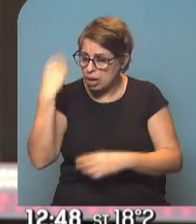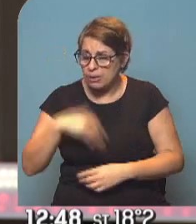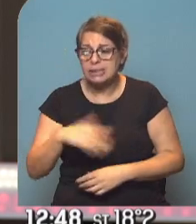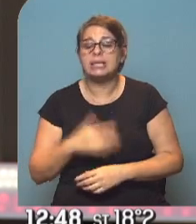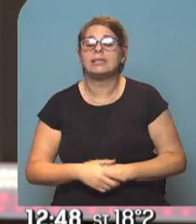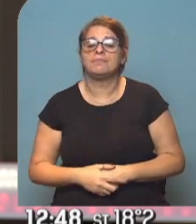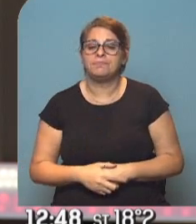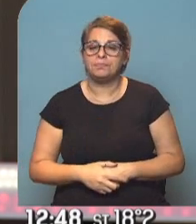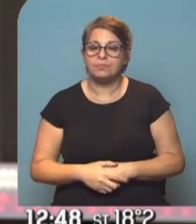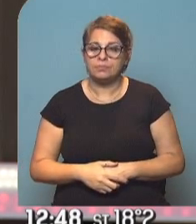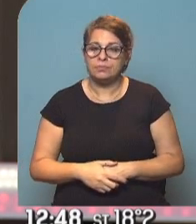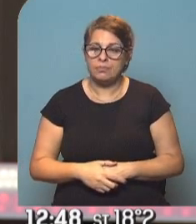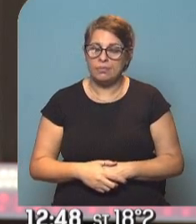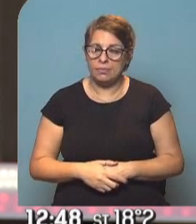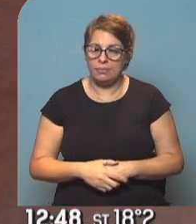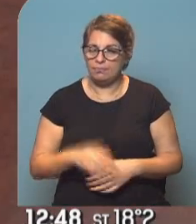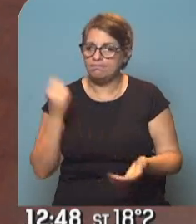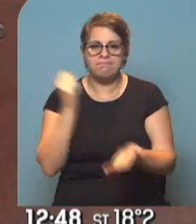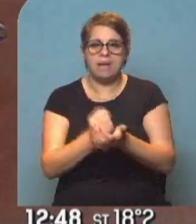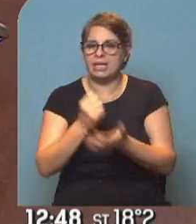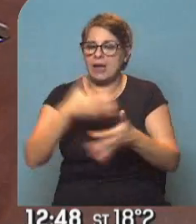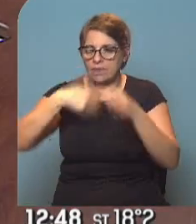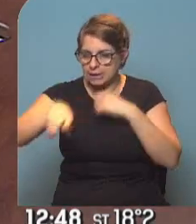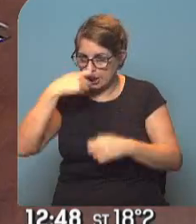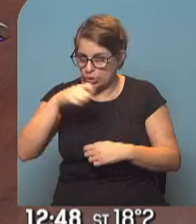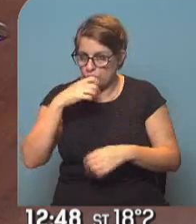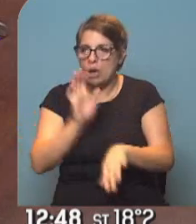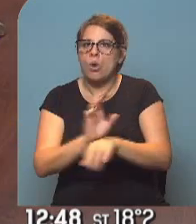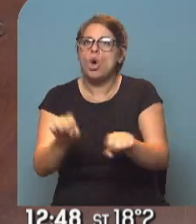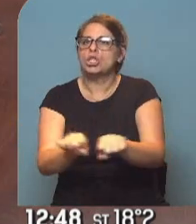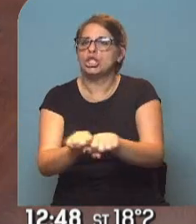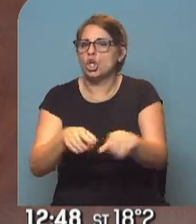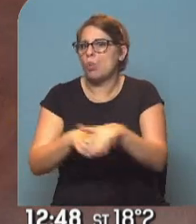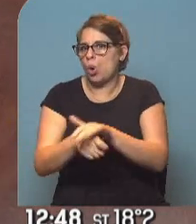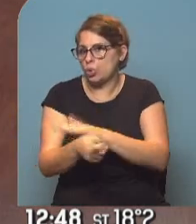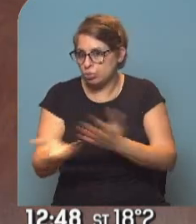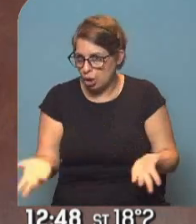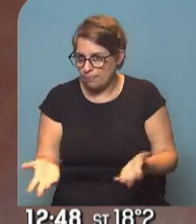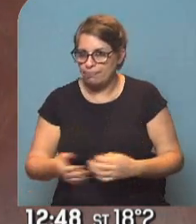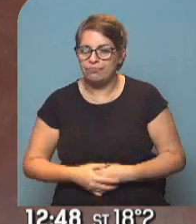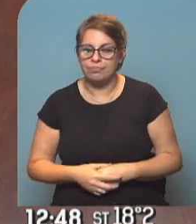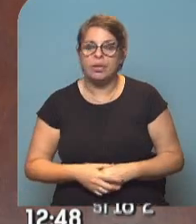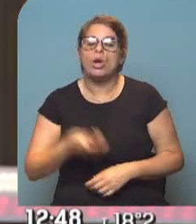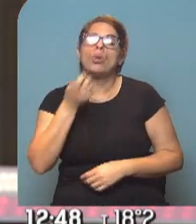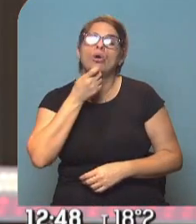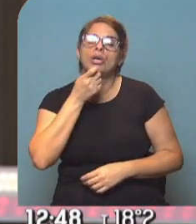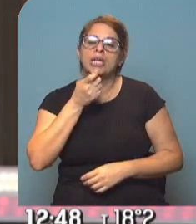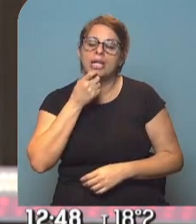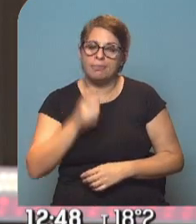manchado por este signo del narcotráfico, que es sinónimo de corrupción, si vamos al caso. Ahora, por ejemplo,